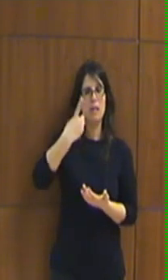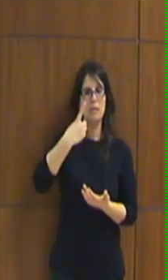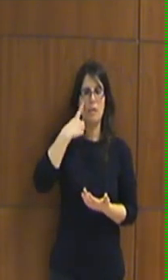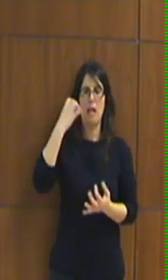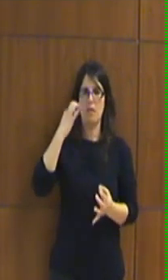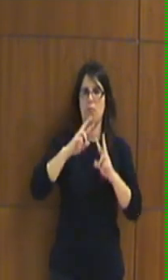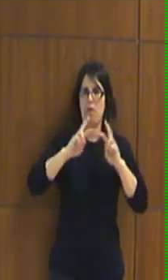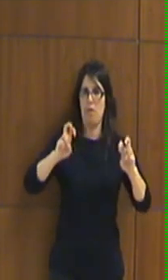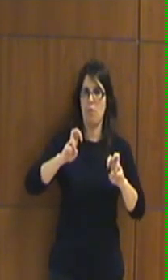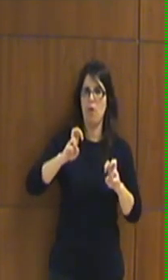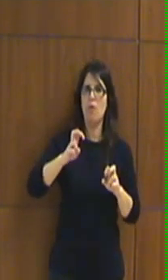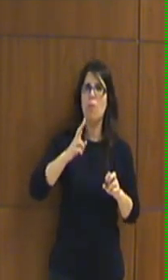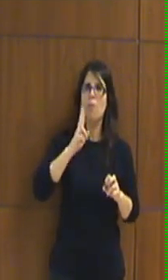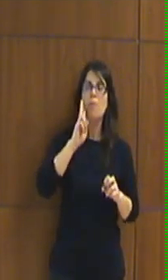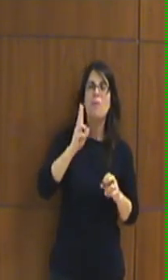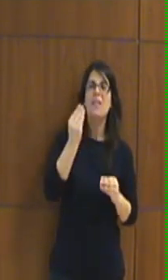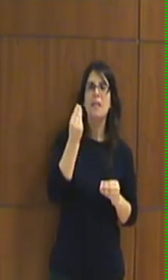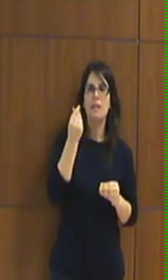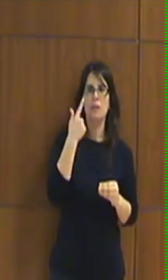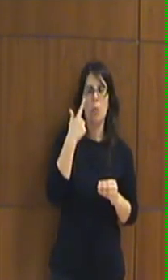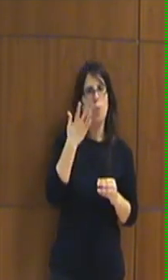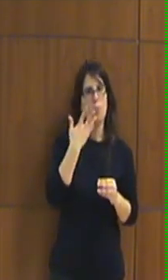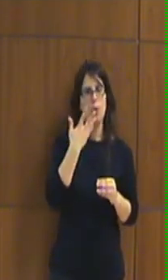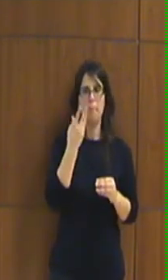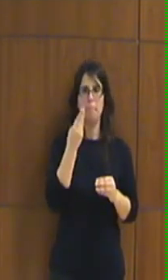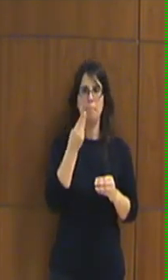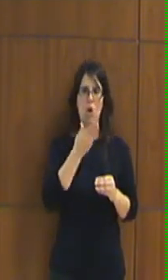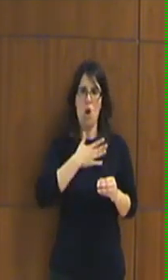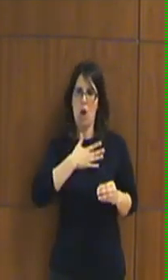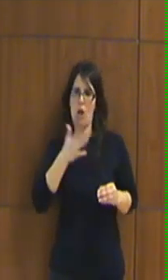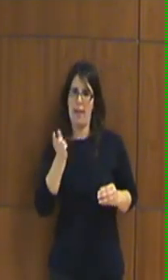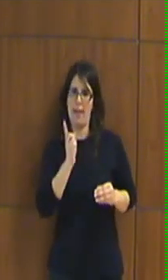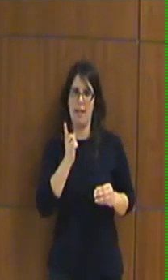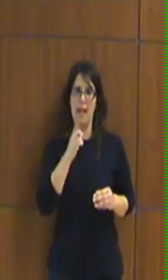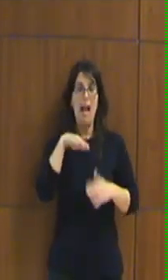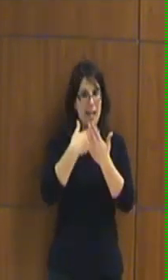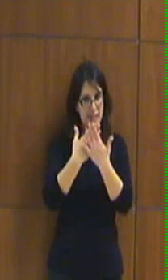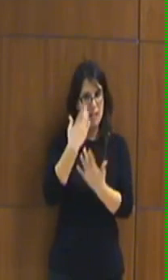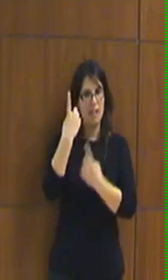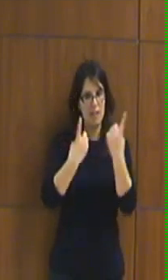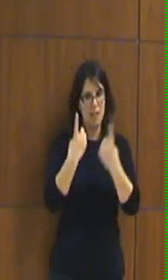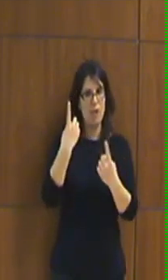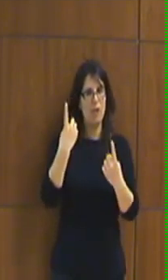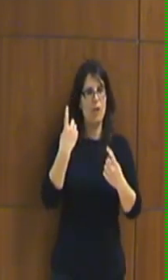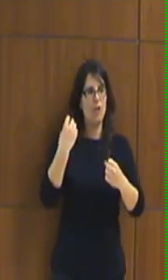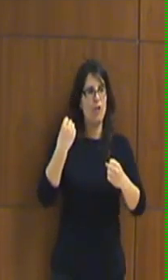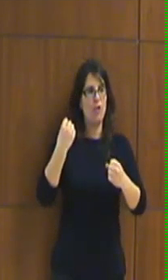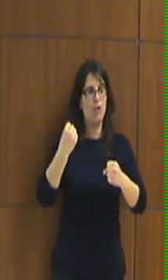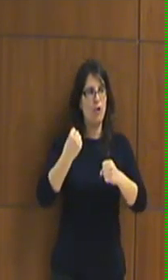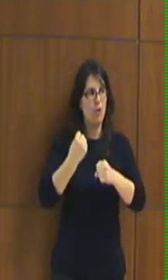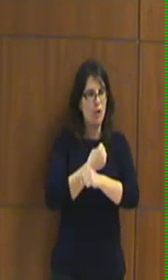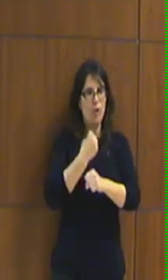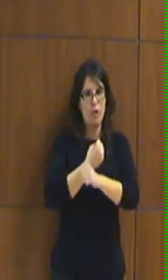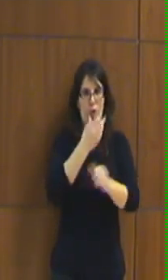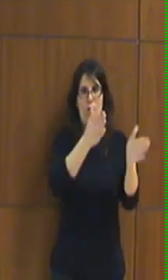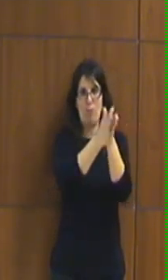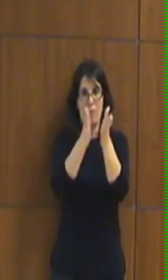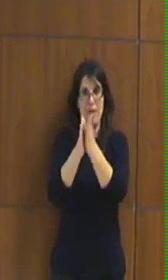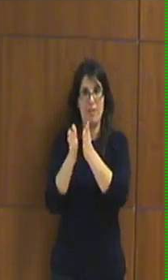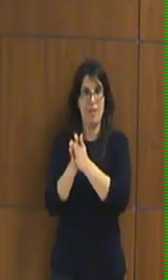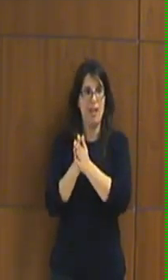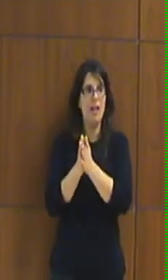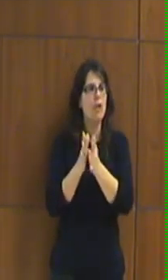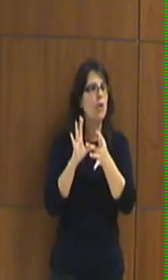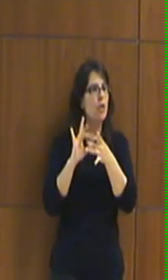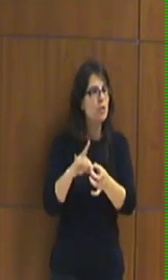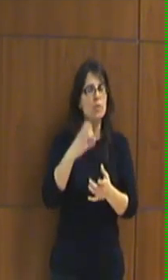cierta reticencia. Nos llegaban incluso los compañeros, la gente que trabajaba cerca donde estaban trabajando esta gente, la reticencia de que nos quitaran